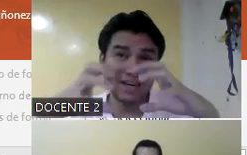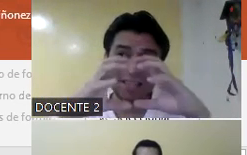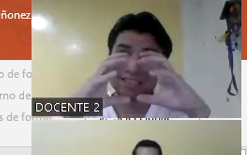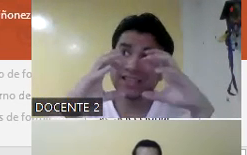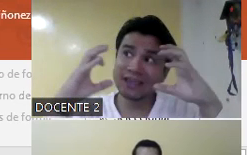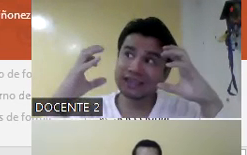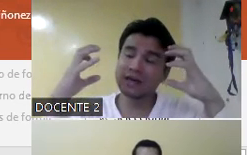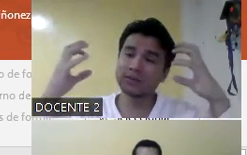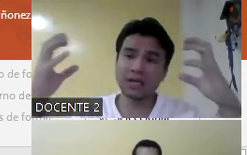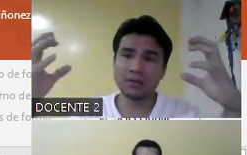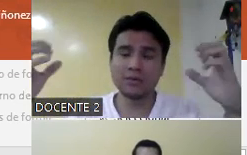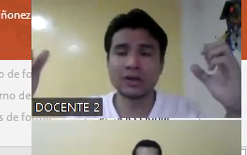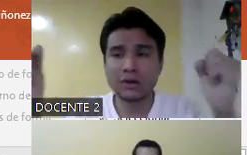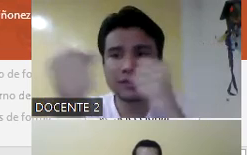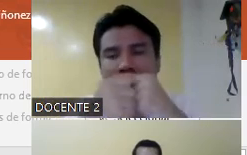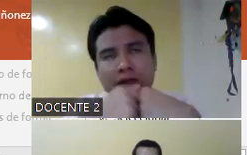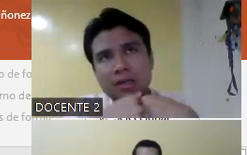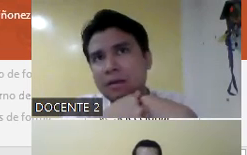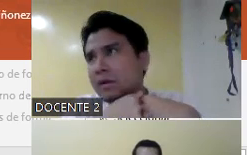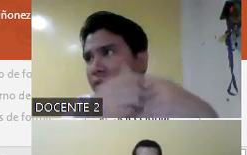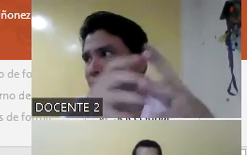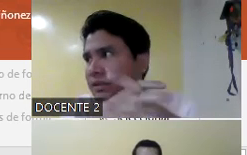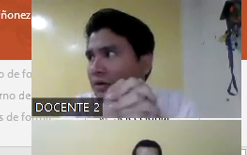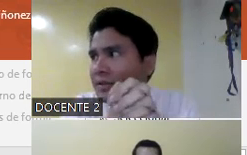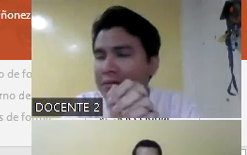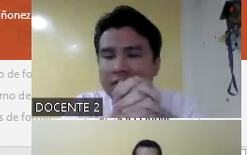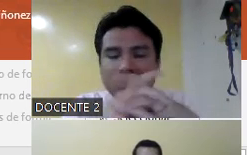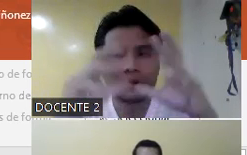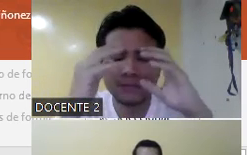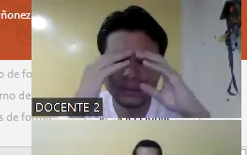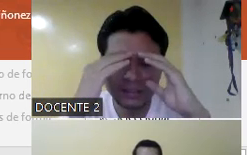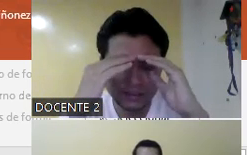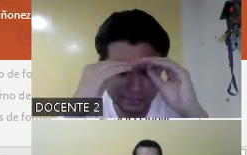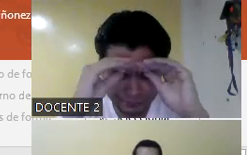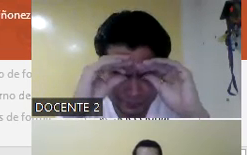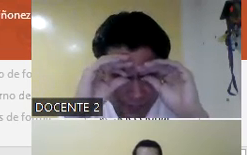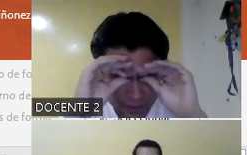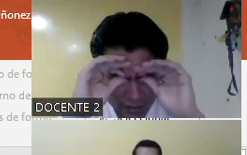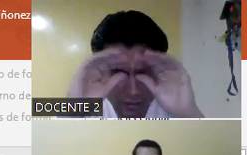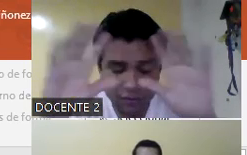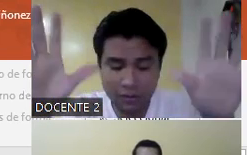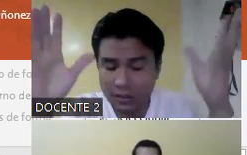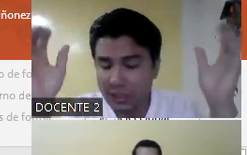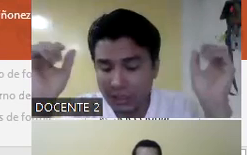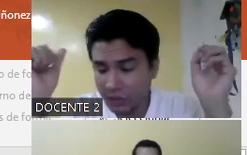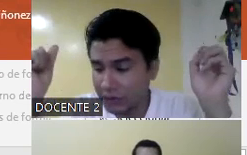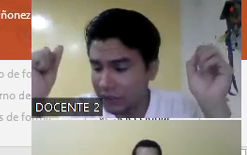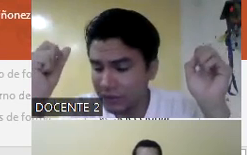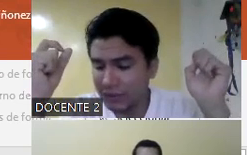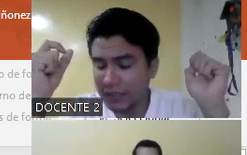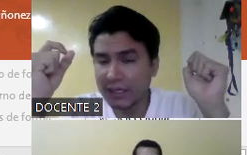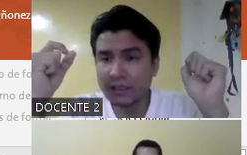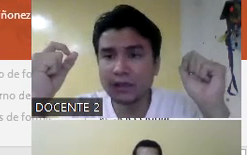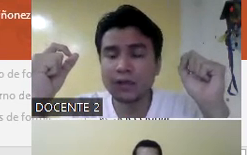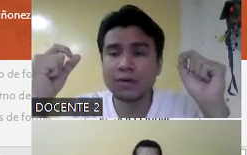adicción por el estrés causado por el COVID, porque créanme que cuando recién comenzamos con el COVID fue un estrés que no se